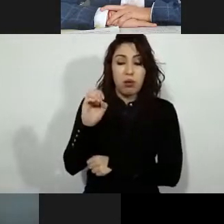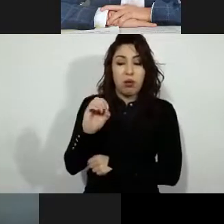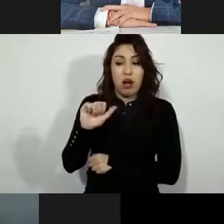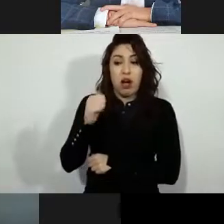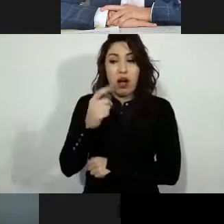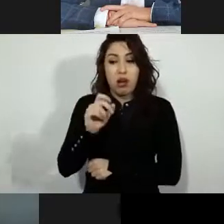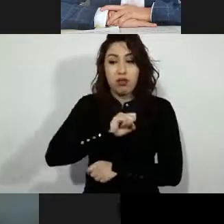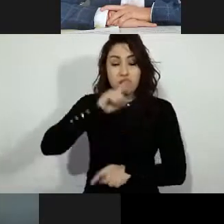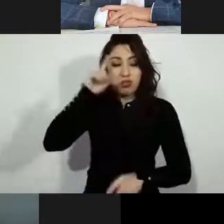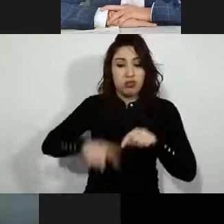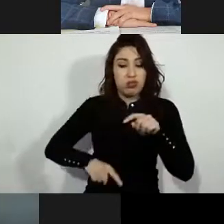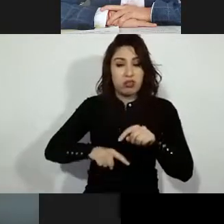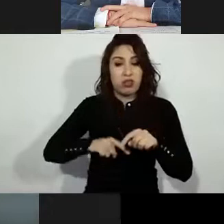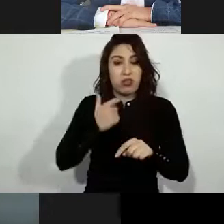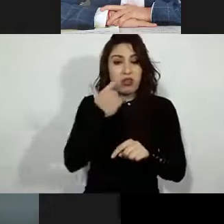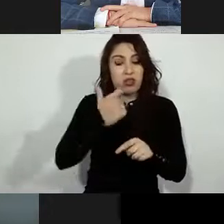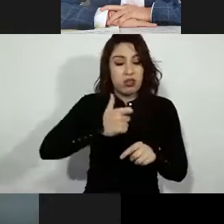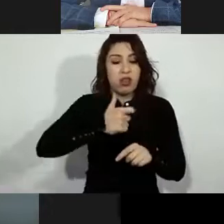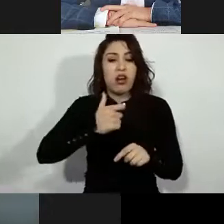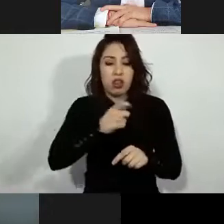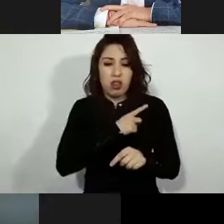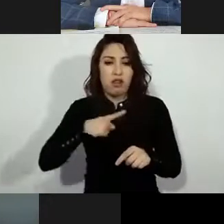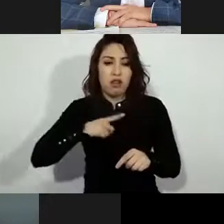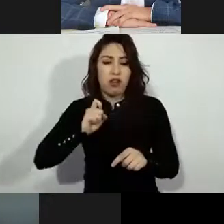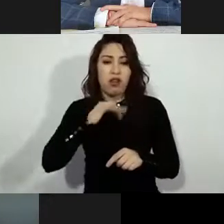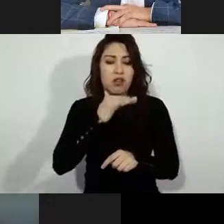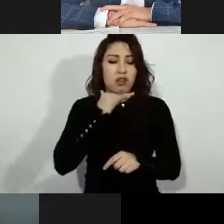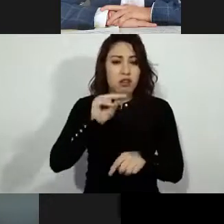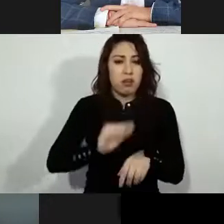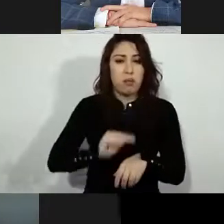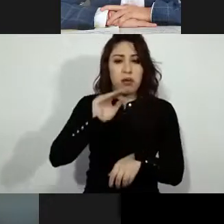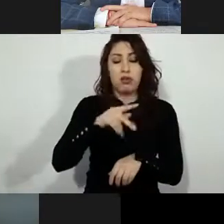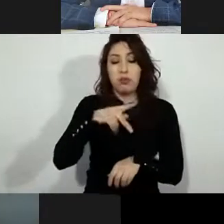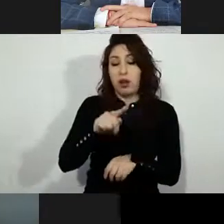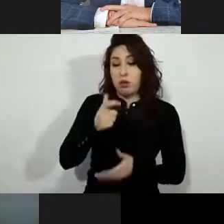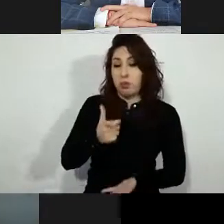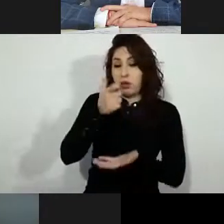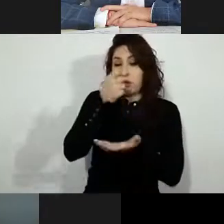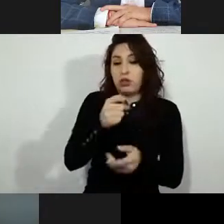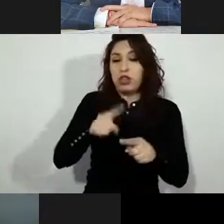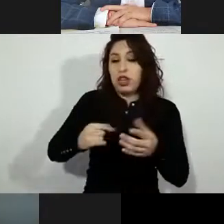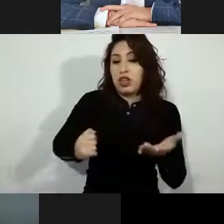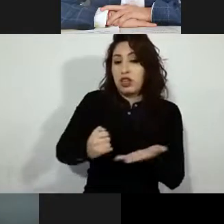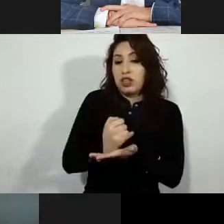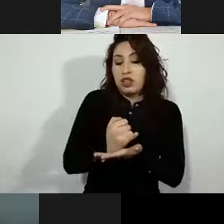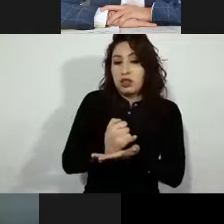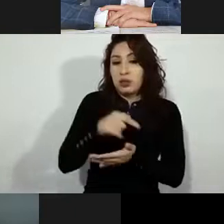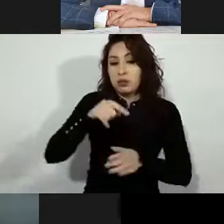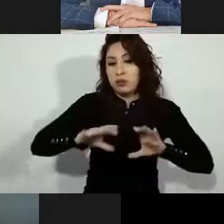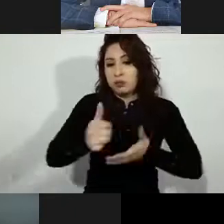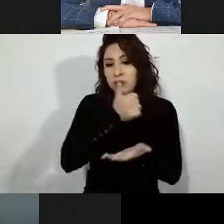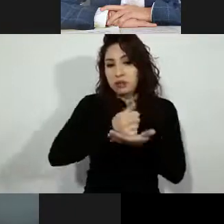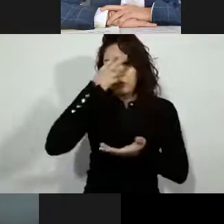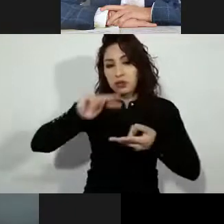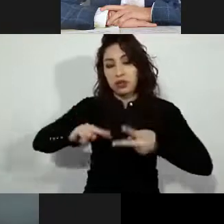de saque. Nada más recordar que quien establece el presupuesto de esta ciudad es este Congreso y no al revés. Finalmente ellos hacen la